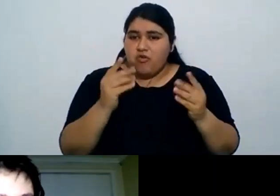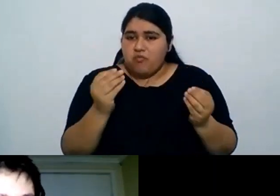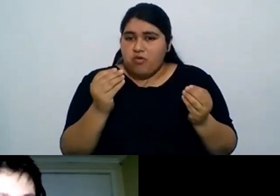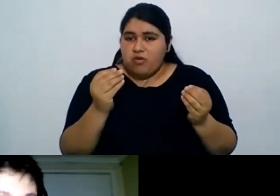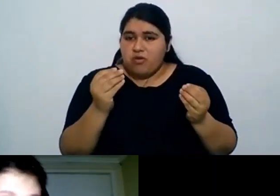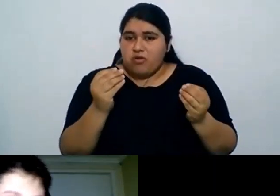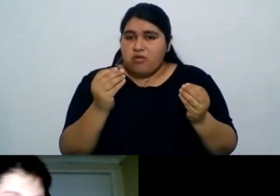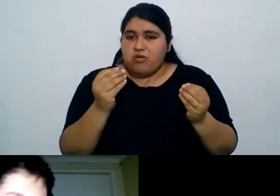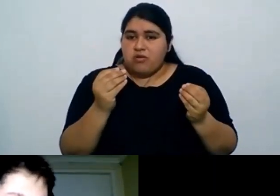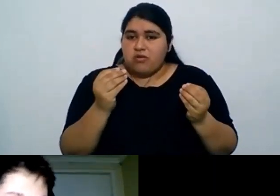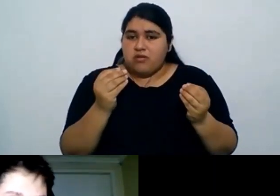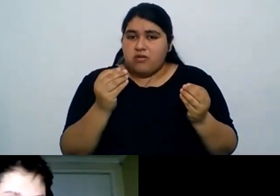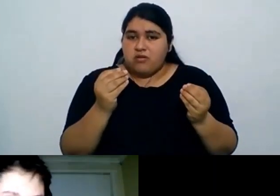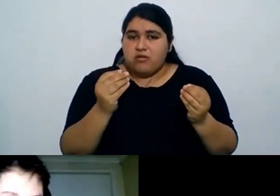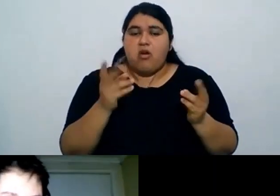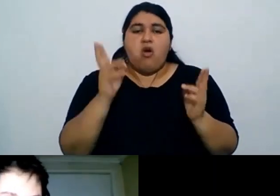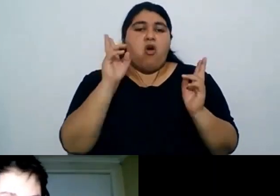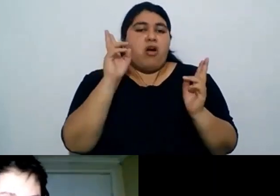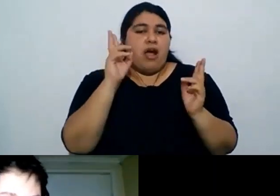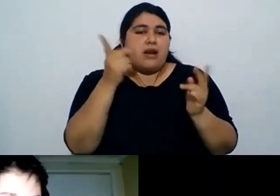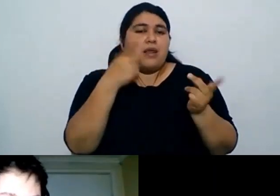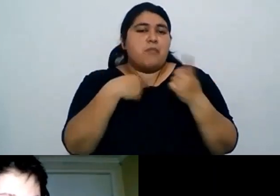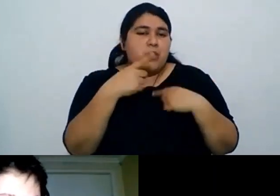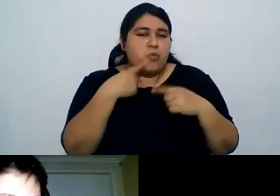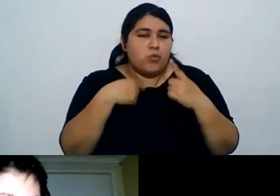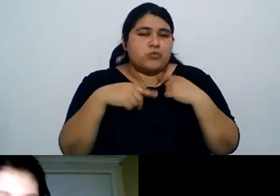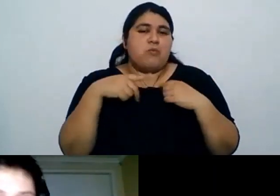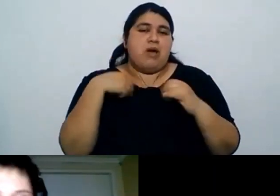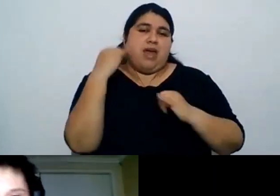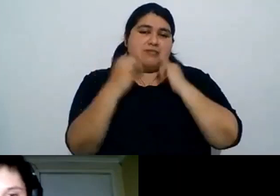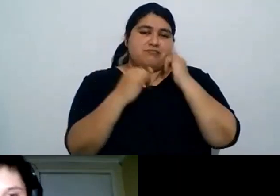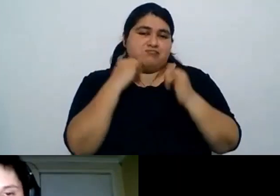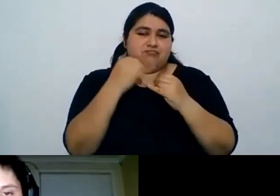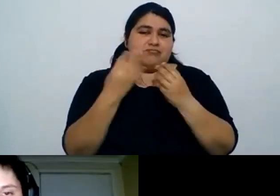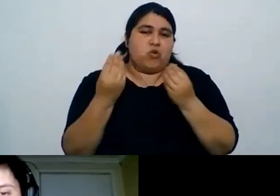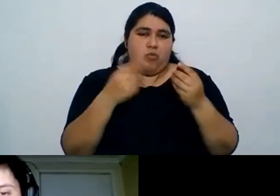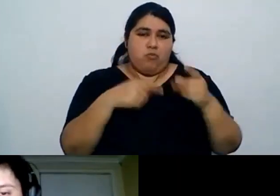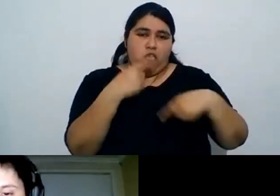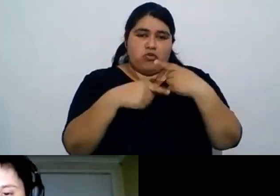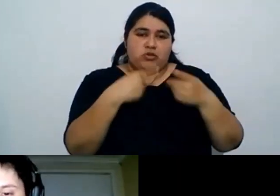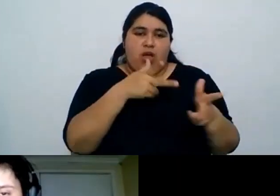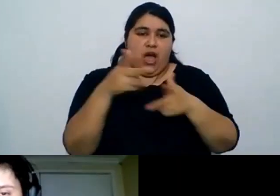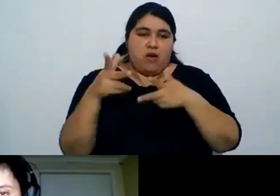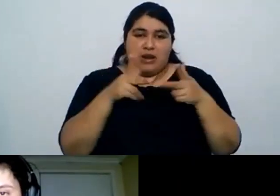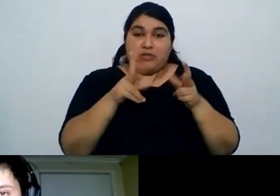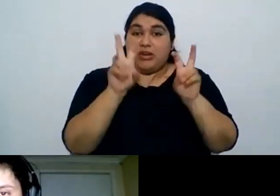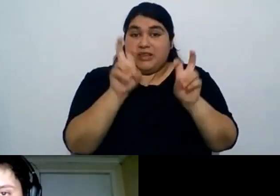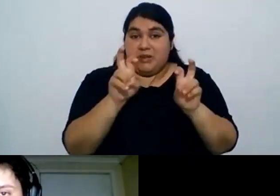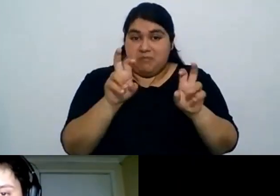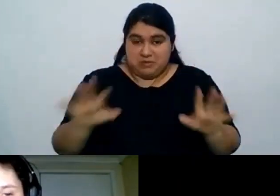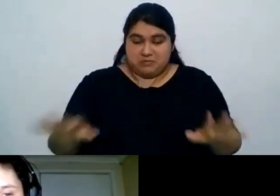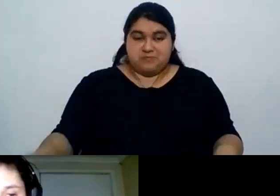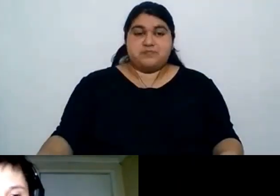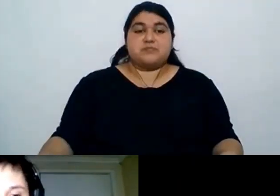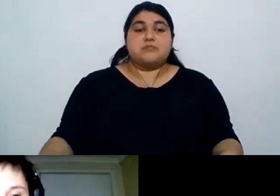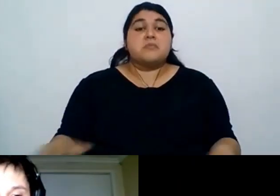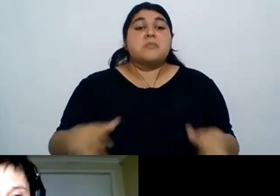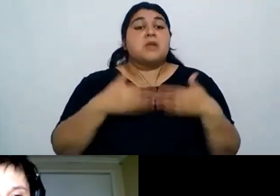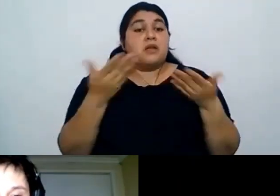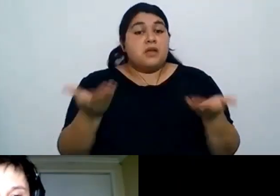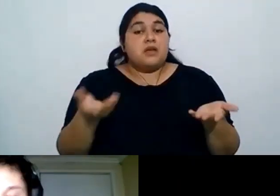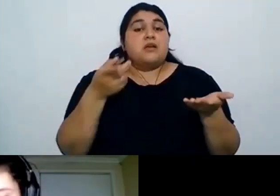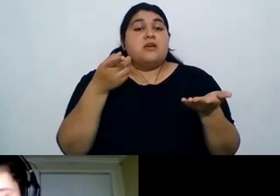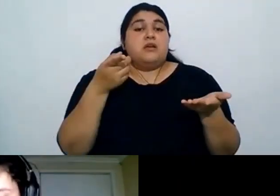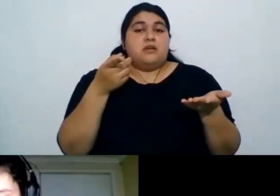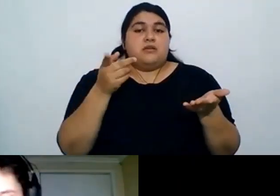Y ojalá lleguen preguntas después para poder seguir hablando un poco más del tema. Así que